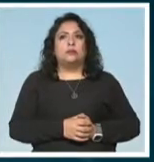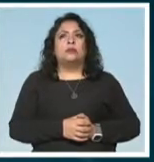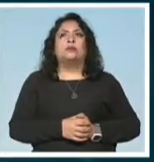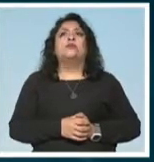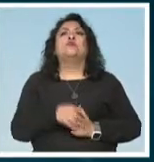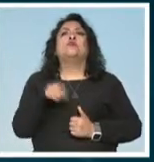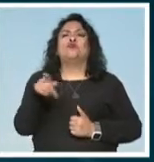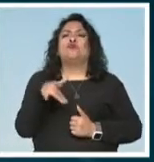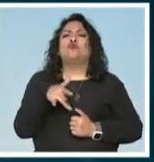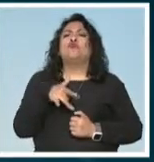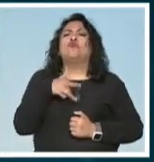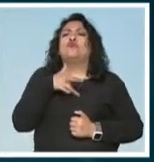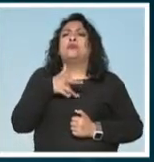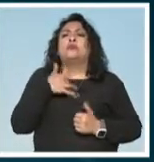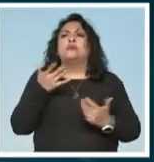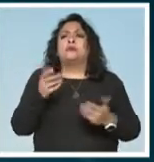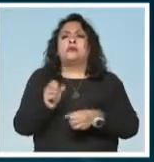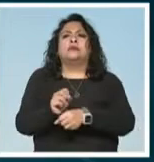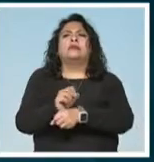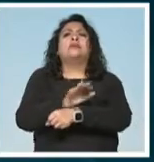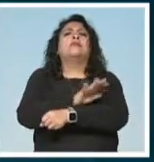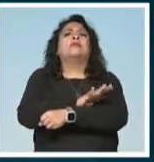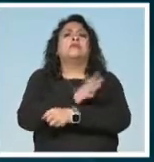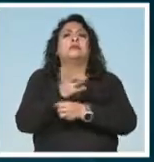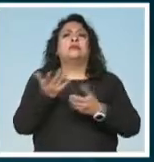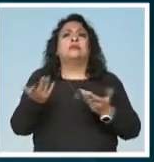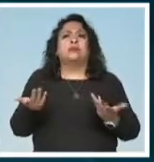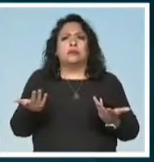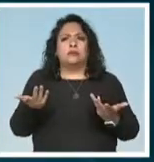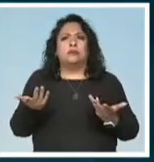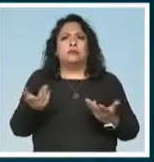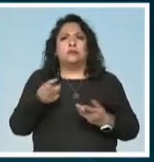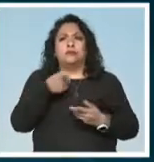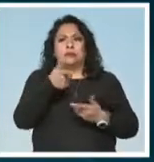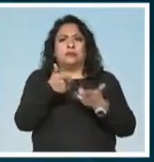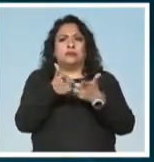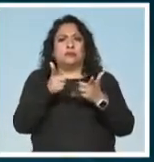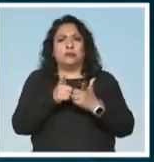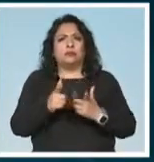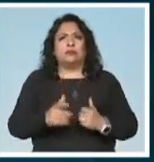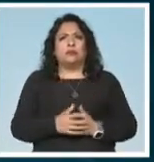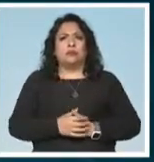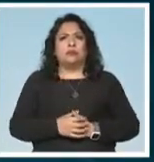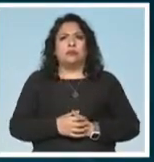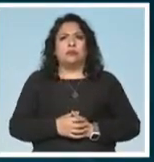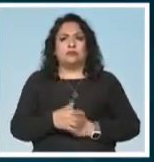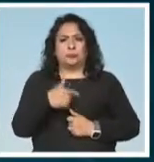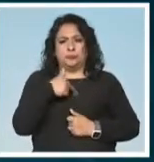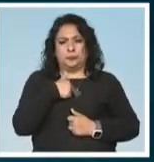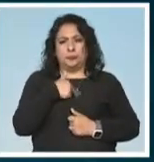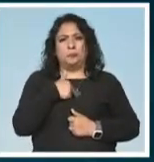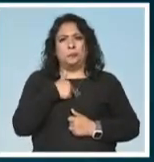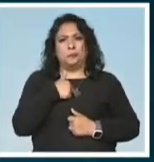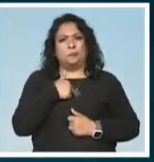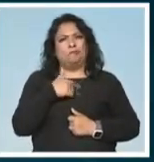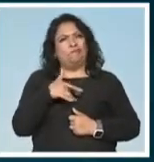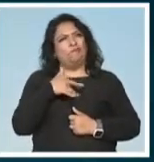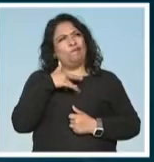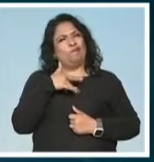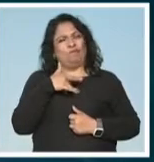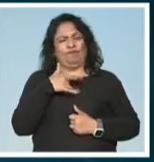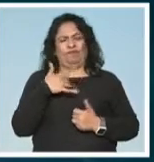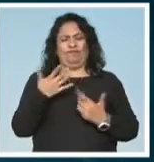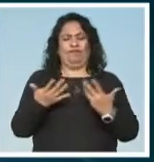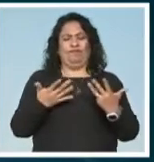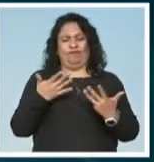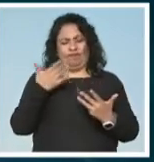¿Qué te hizo sentir? ¿Cuáles fueron las emociones que te despertó esta compañía? Me despertó como algo de